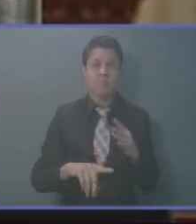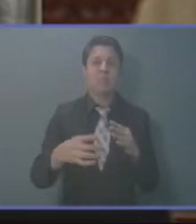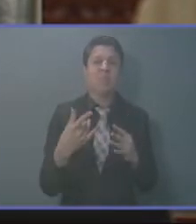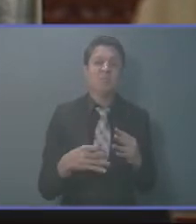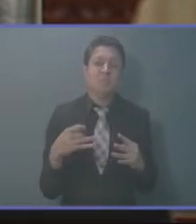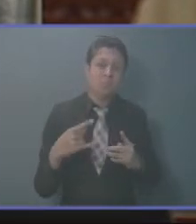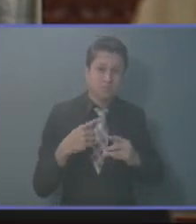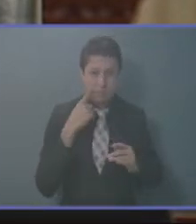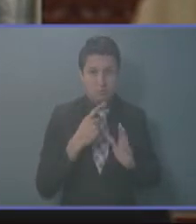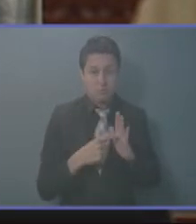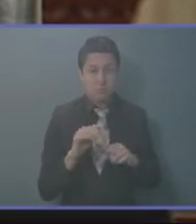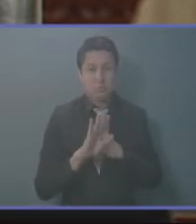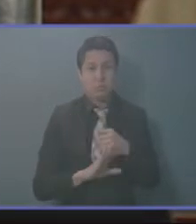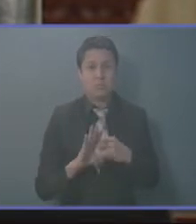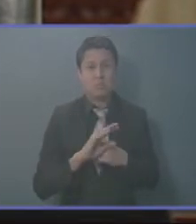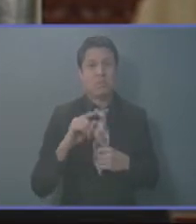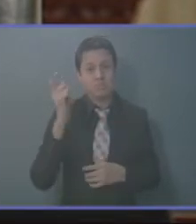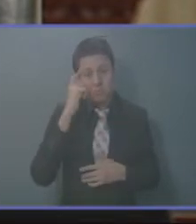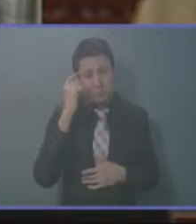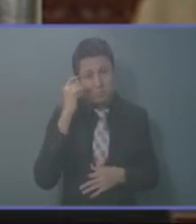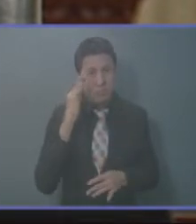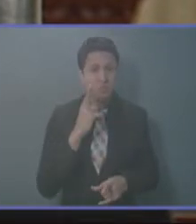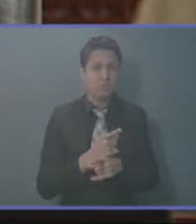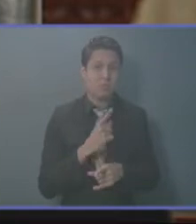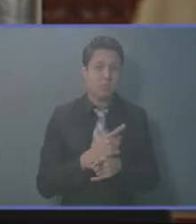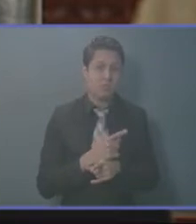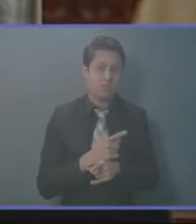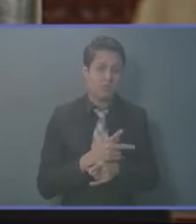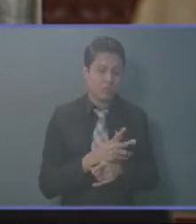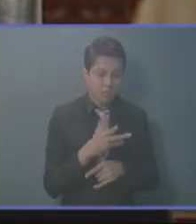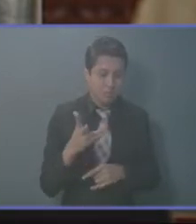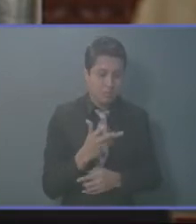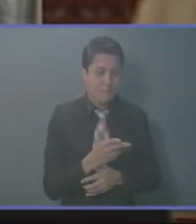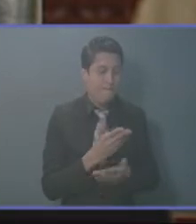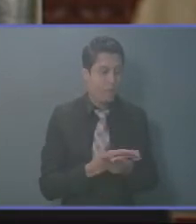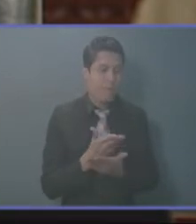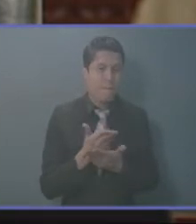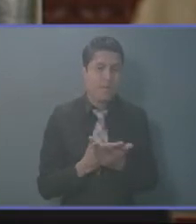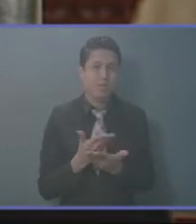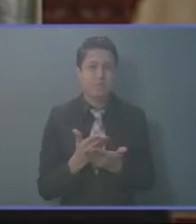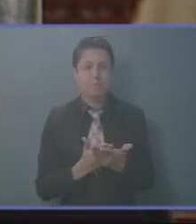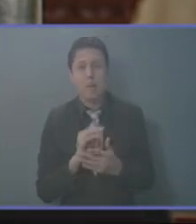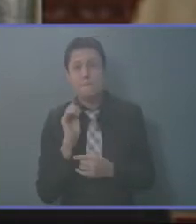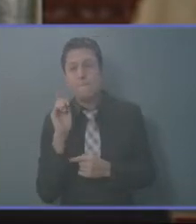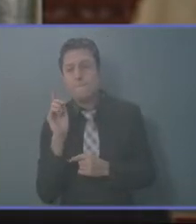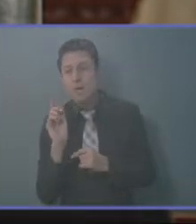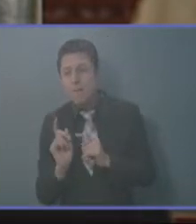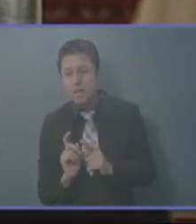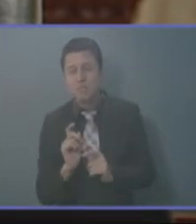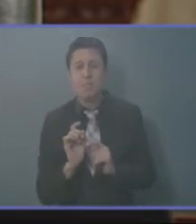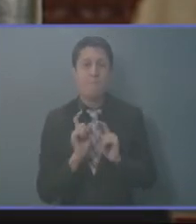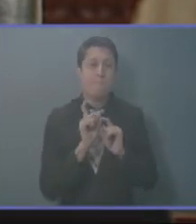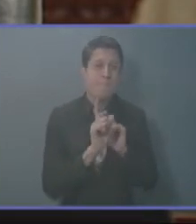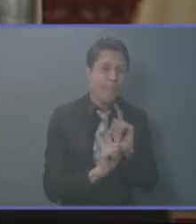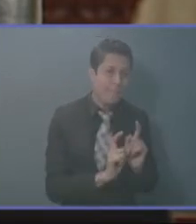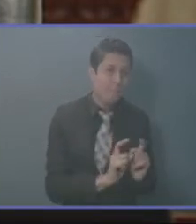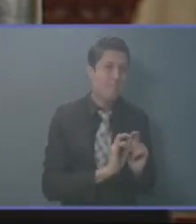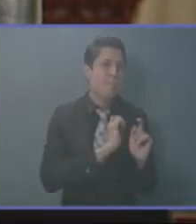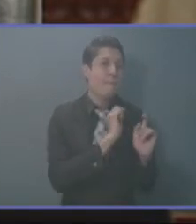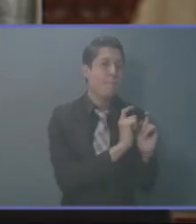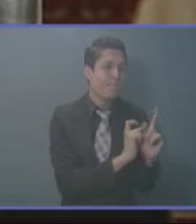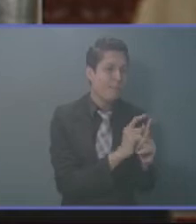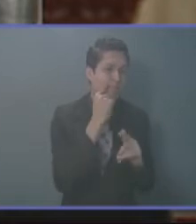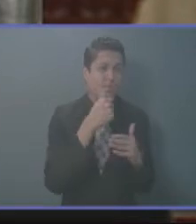deben ser protegidos, se considera de vital importancia que toda iniciativa de ley sea consultada con el órgano ejecutivo, con el objeto de